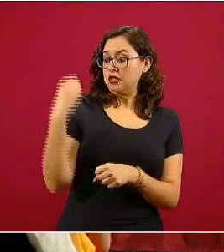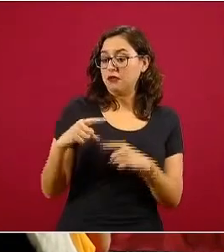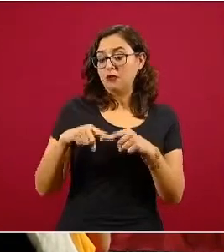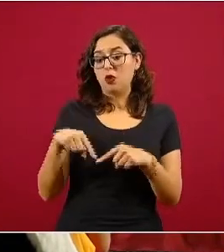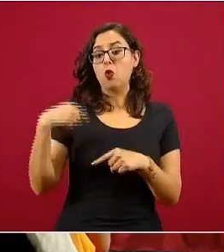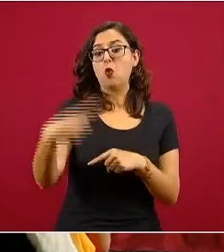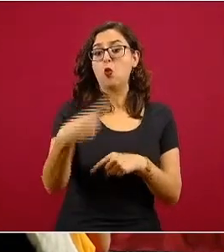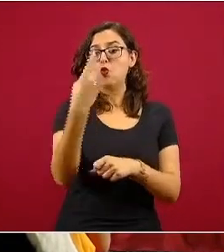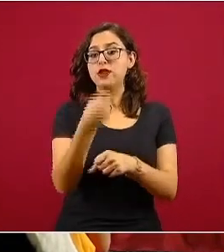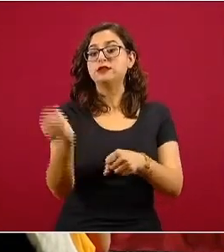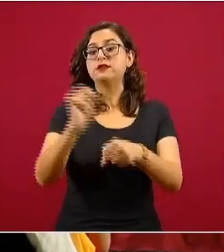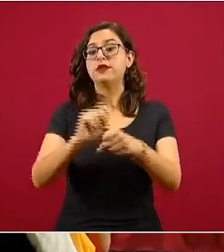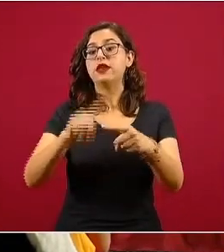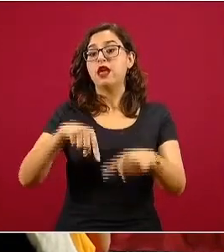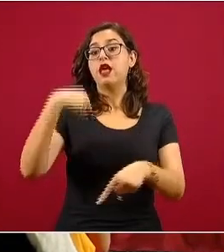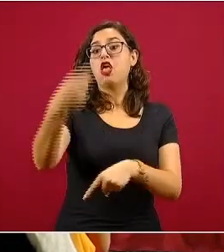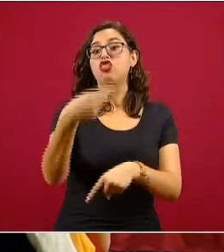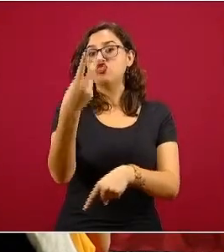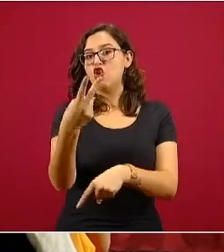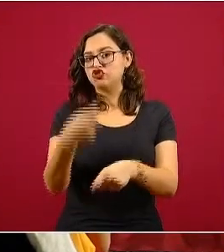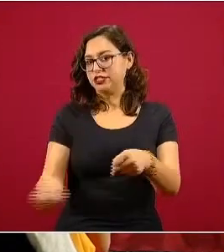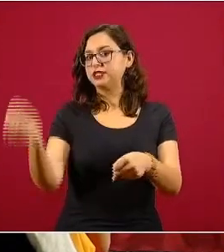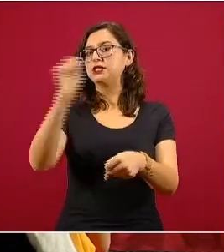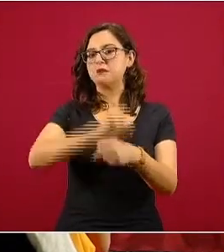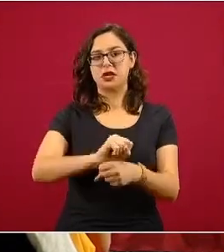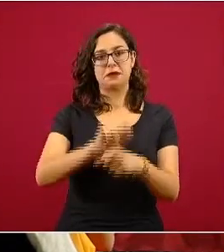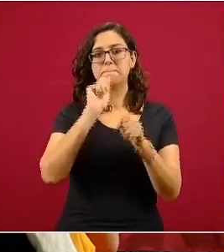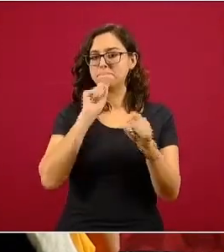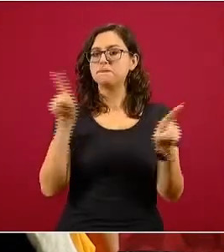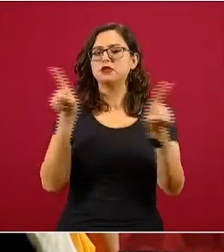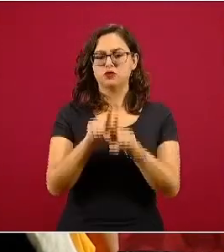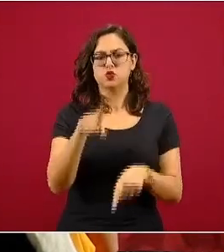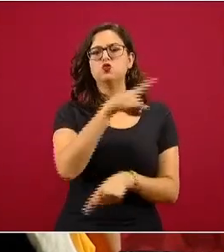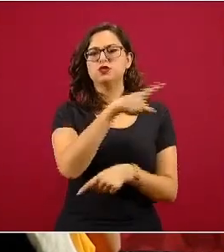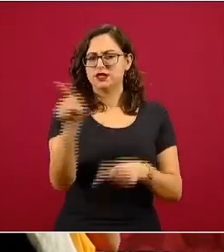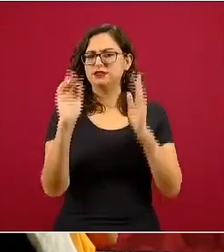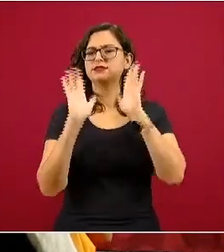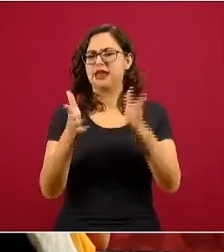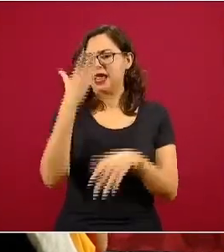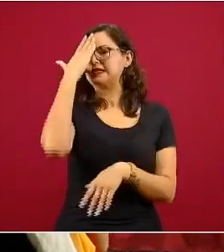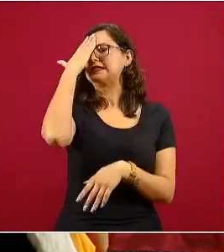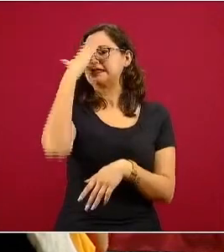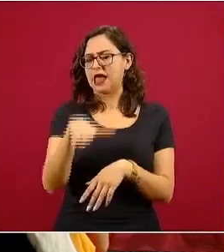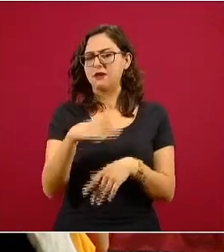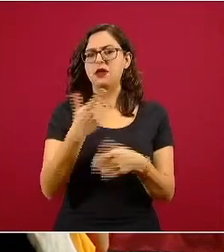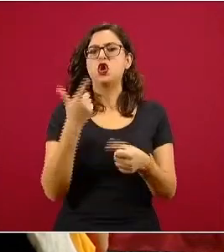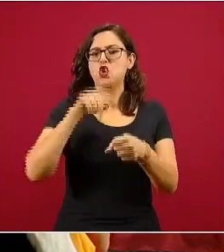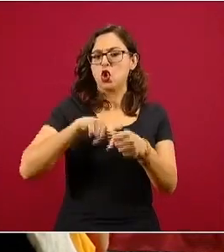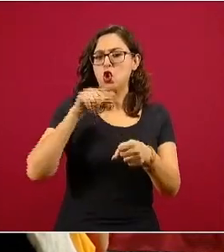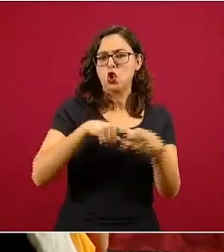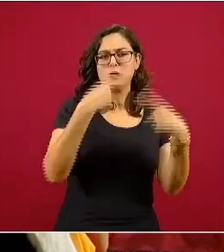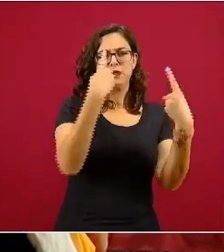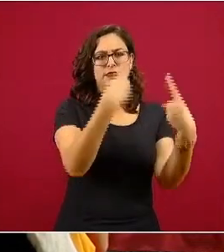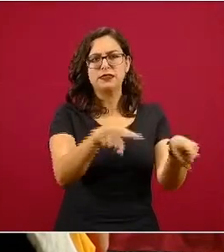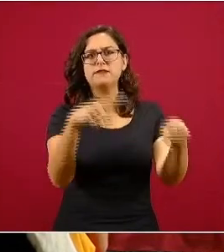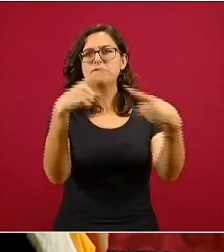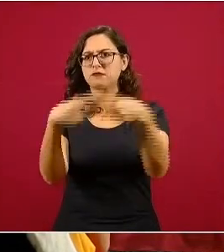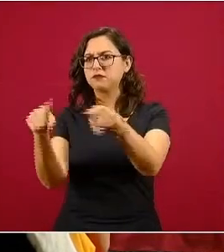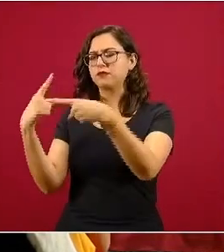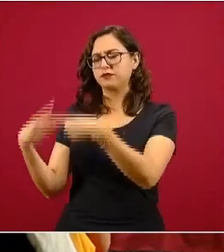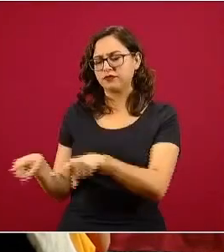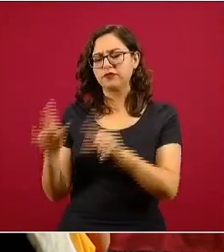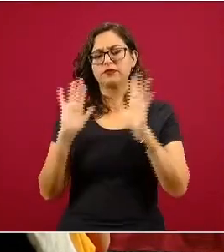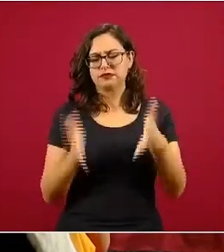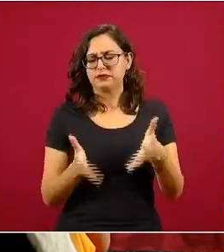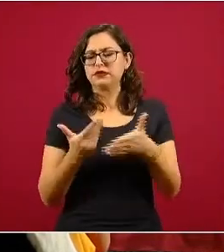toda la siguiente semana. Ustedes ya conocen cuáles son las entidades que están en cada uno de los niveles de riesgo y bueno, el llamado